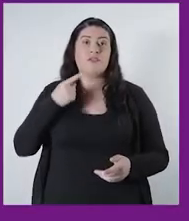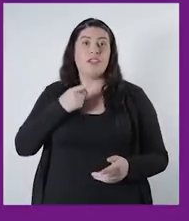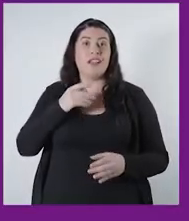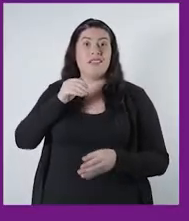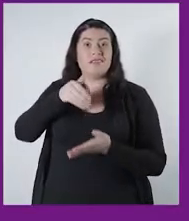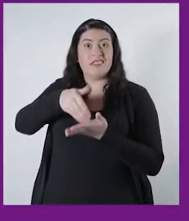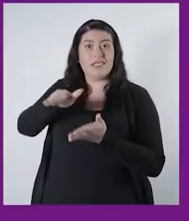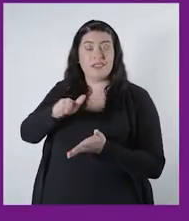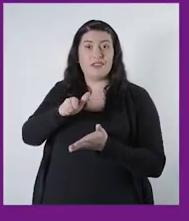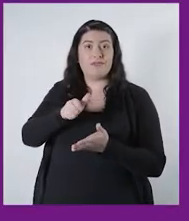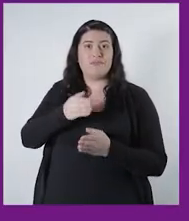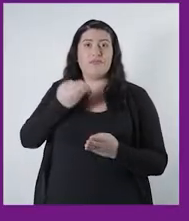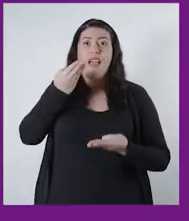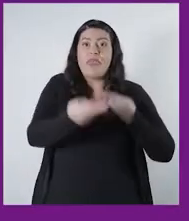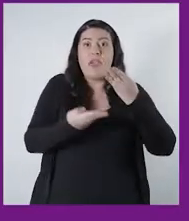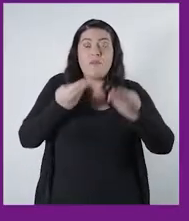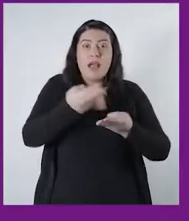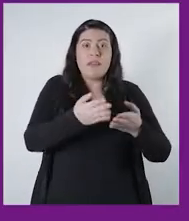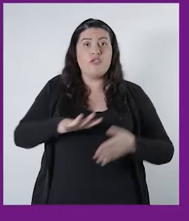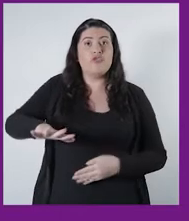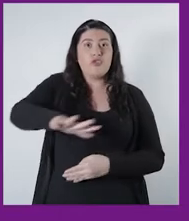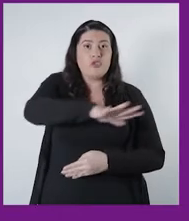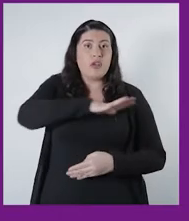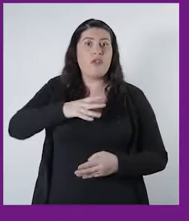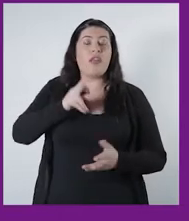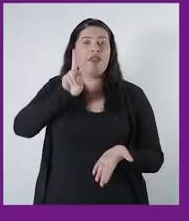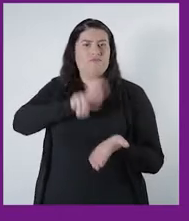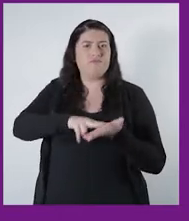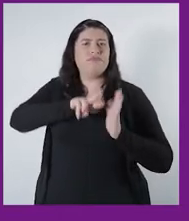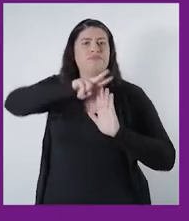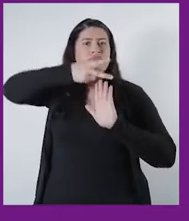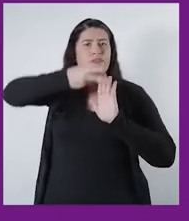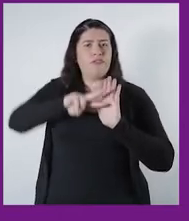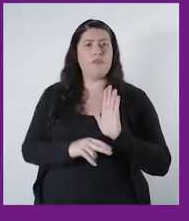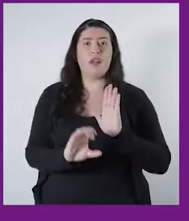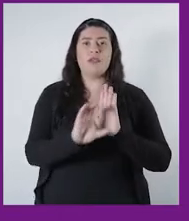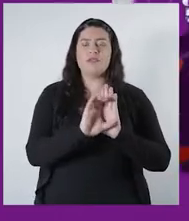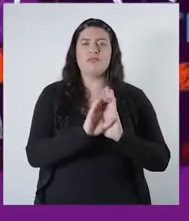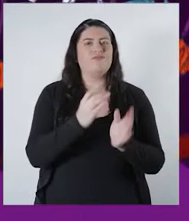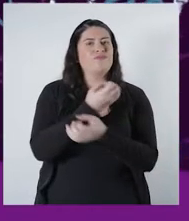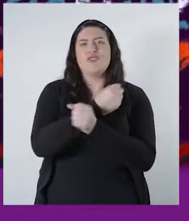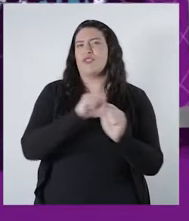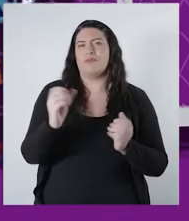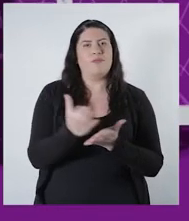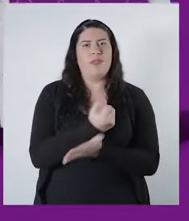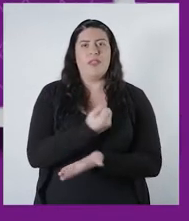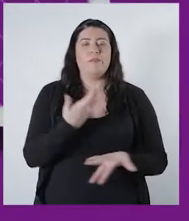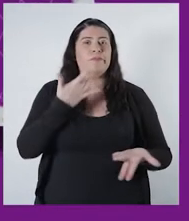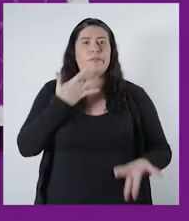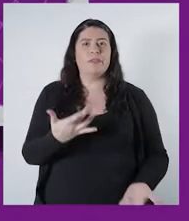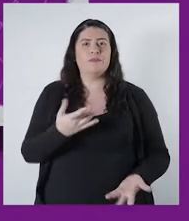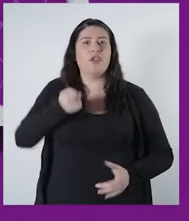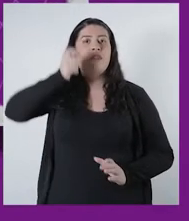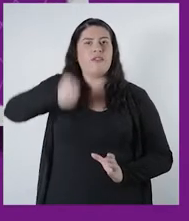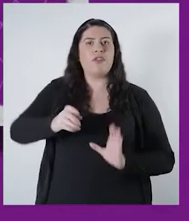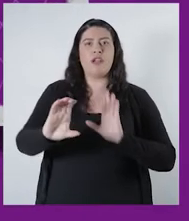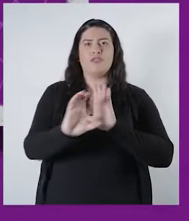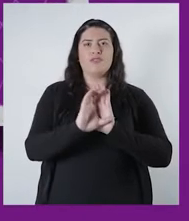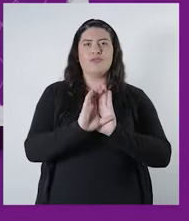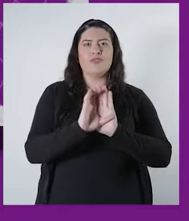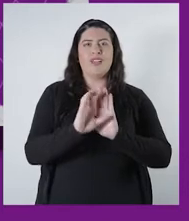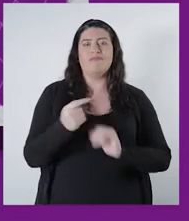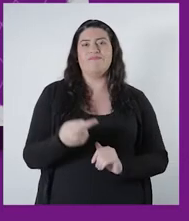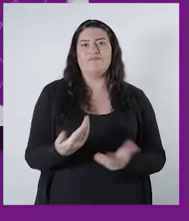Con el rechazo, las demandas sociales y una real reforma a la Constitución no es posible, debido al Tribunal